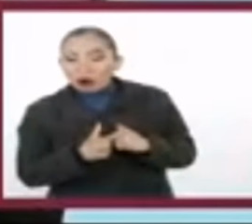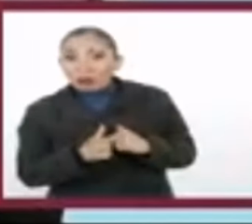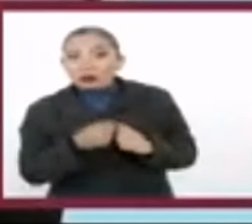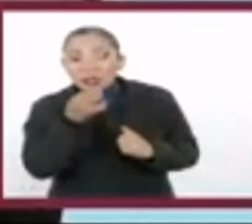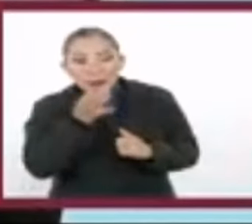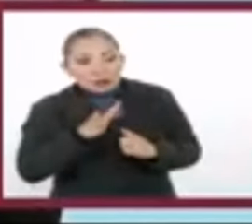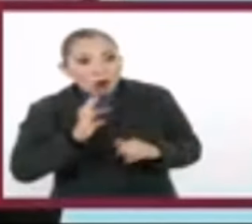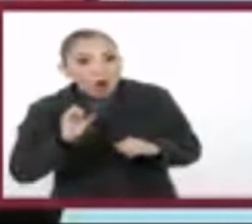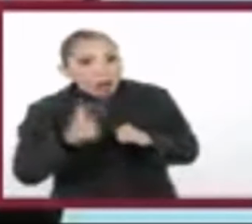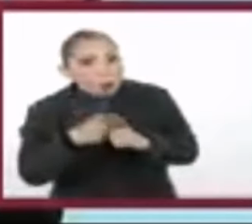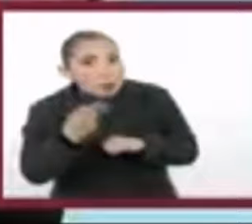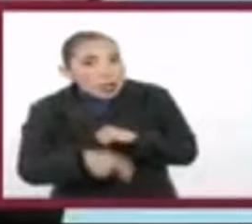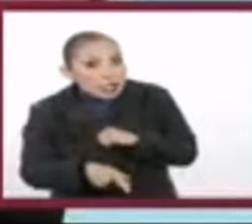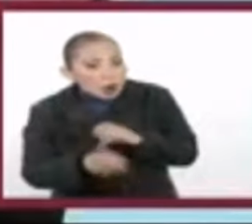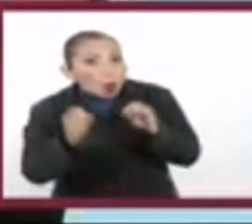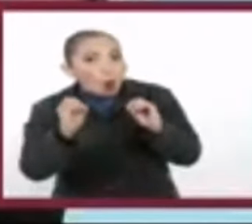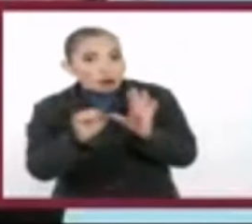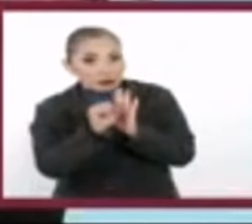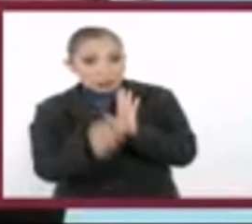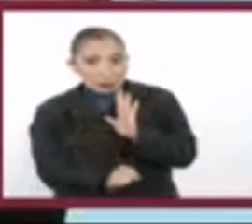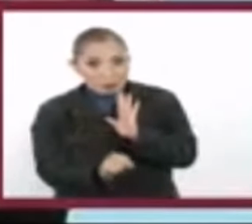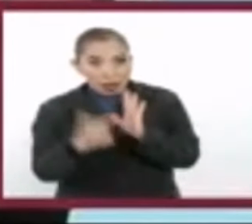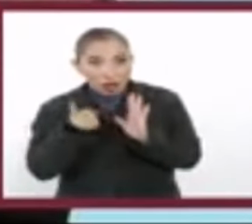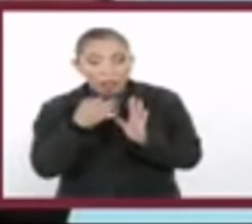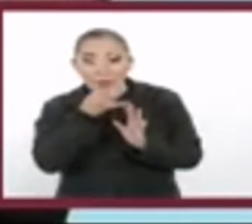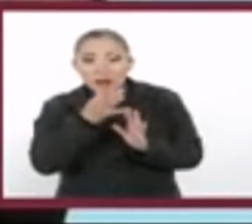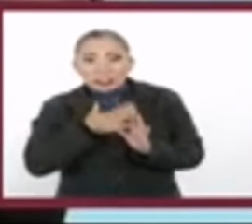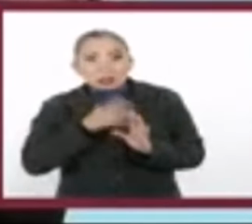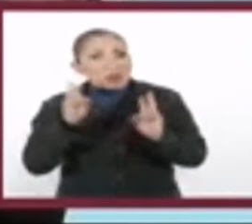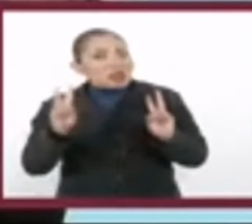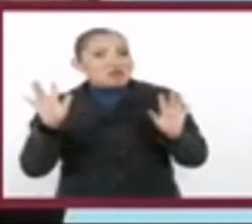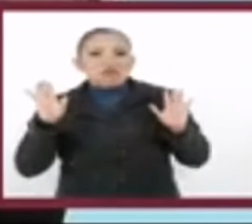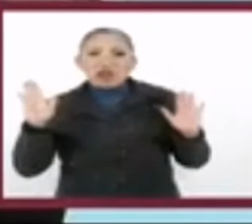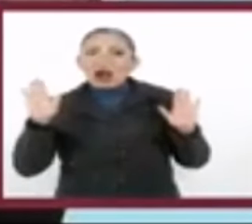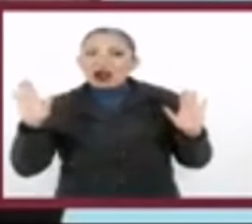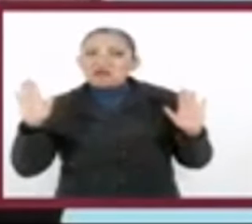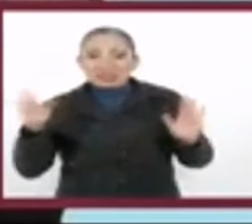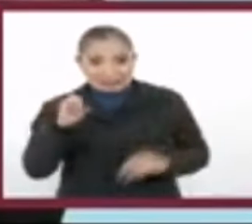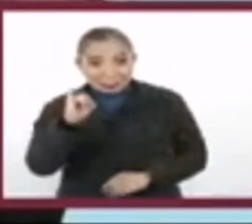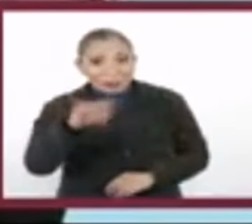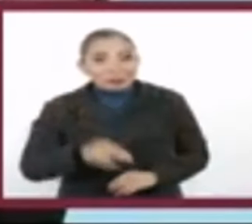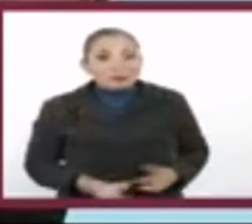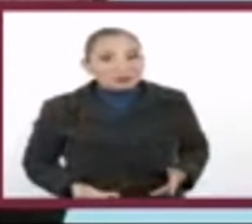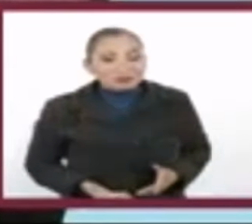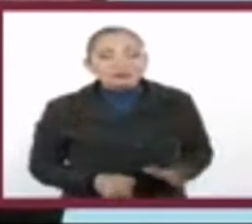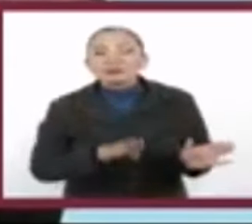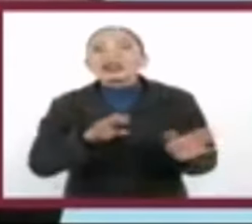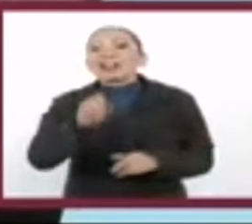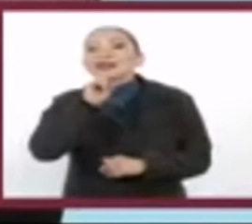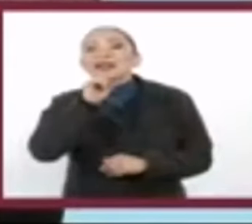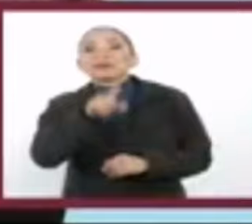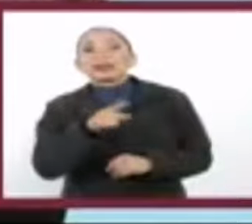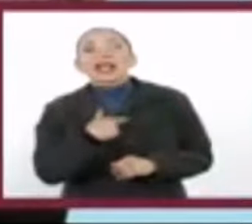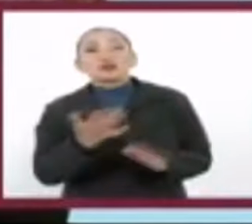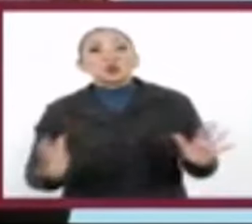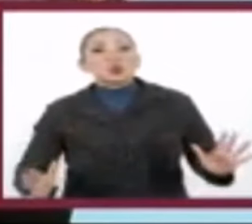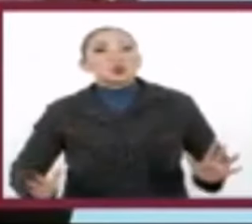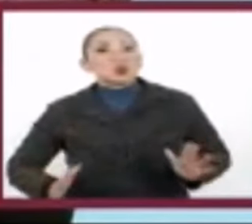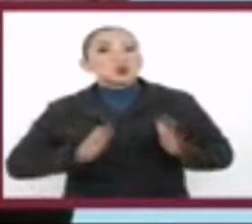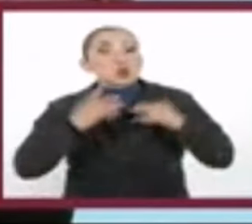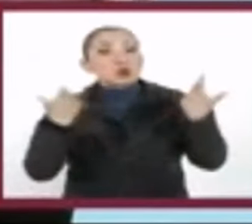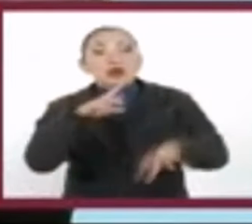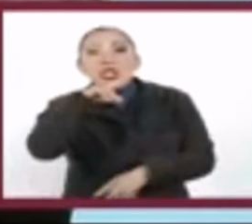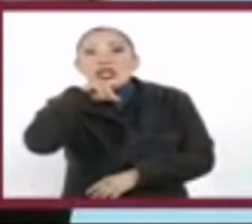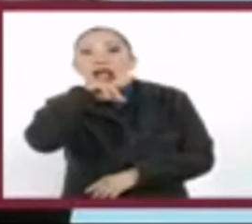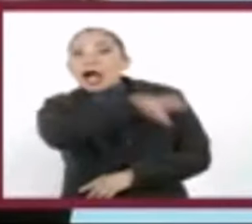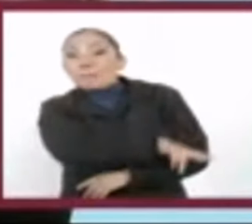que nos advierten de peligros, nuestro sistema nervioso es verdaderamente genial, ¿no lo creen? También es sorprendente